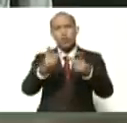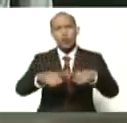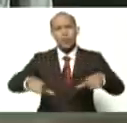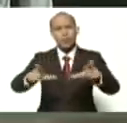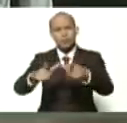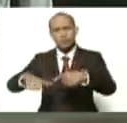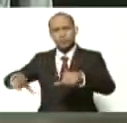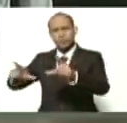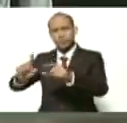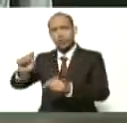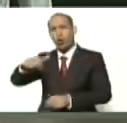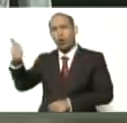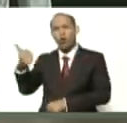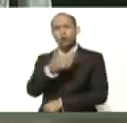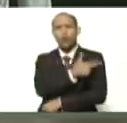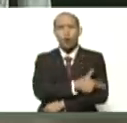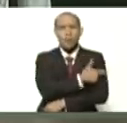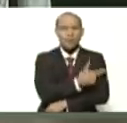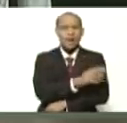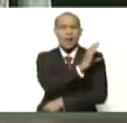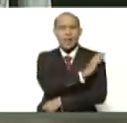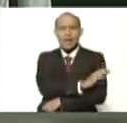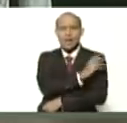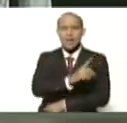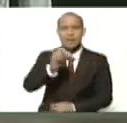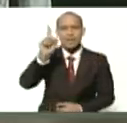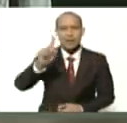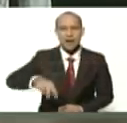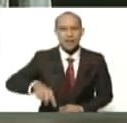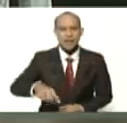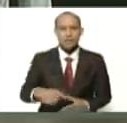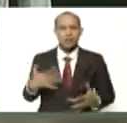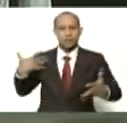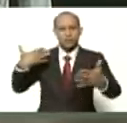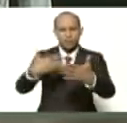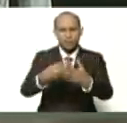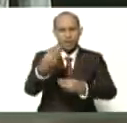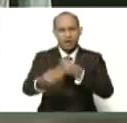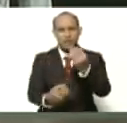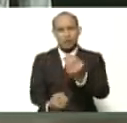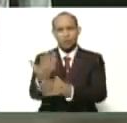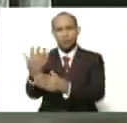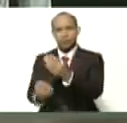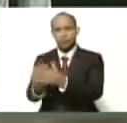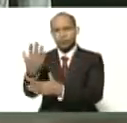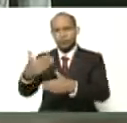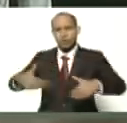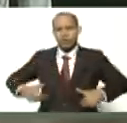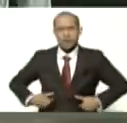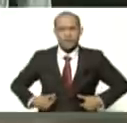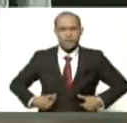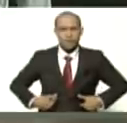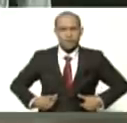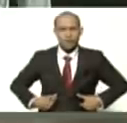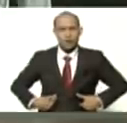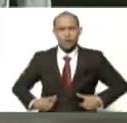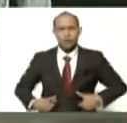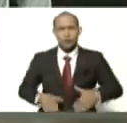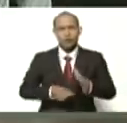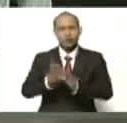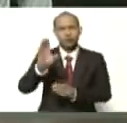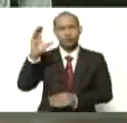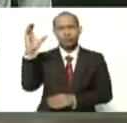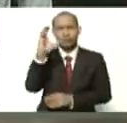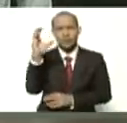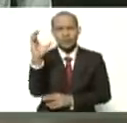en otros hospitales y clínicas que hemos venido activando con el esfuerzo del estado mayor kobe de la ciudad